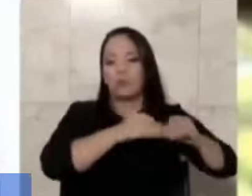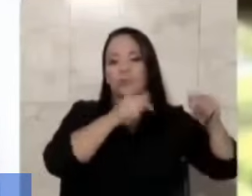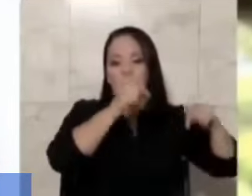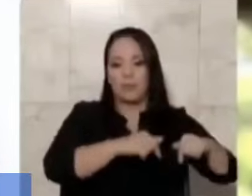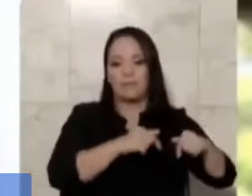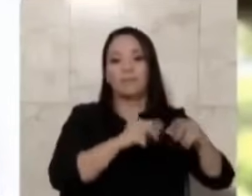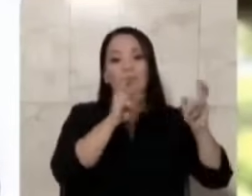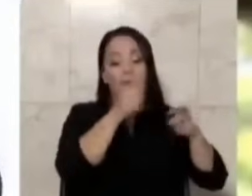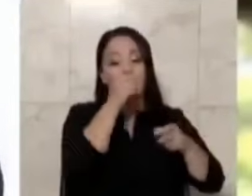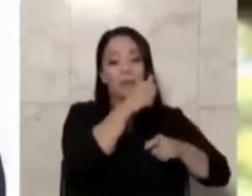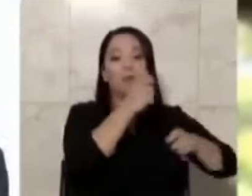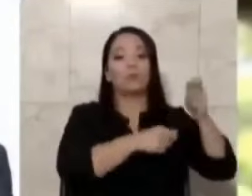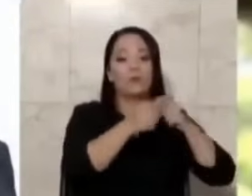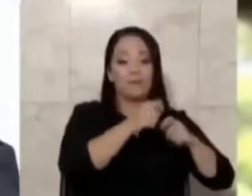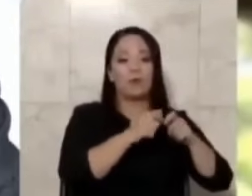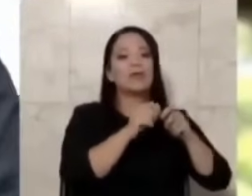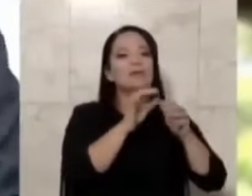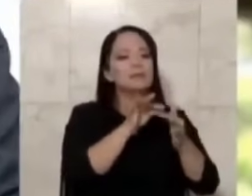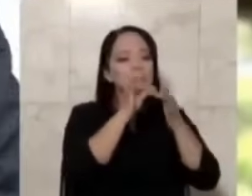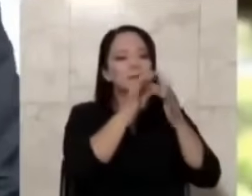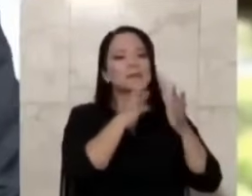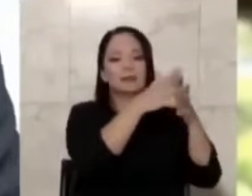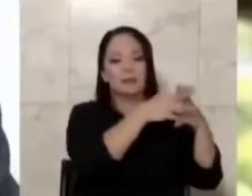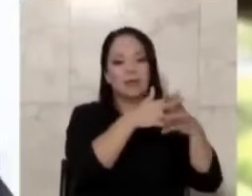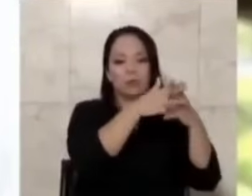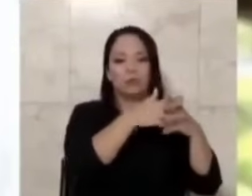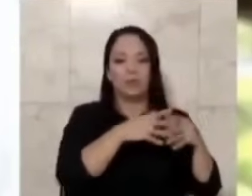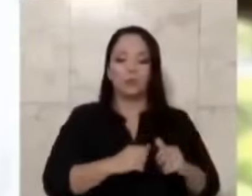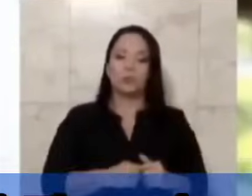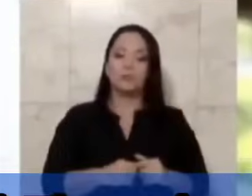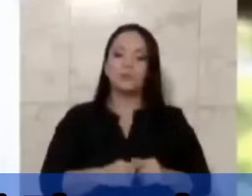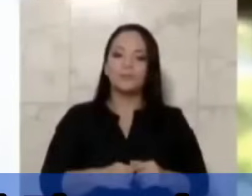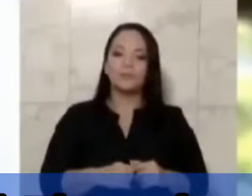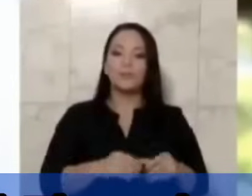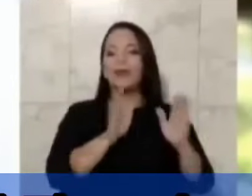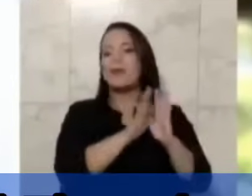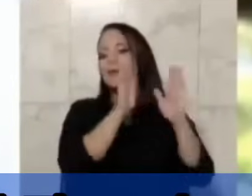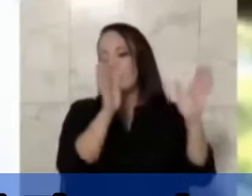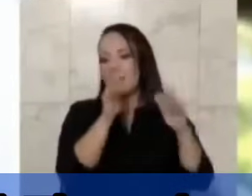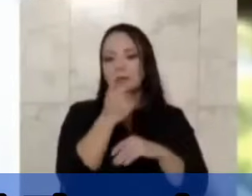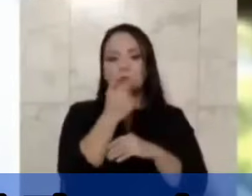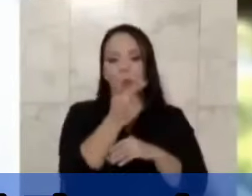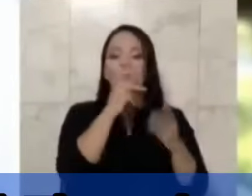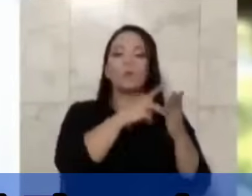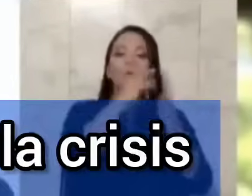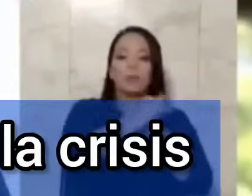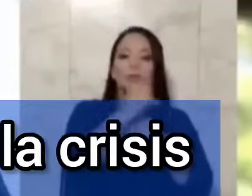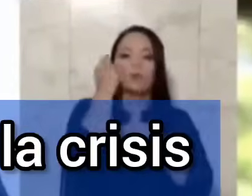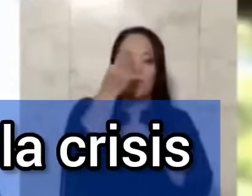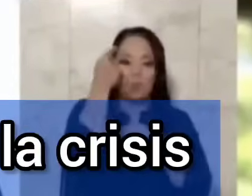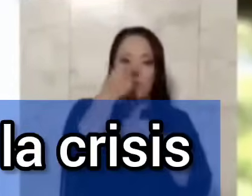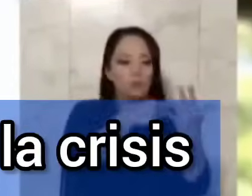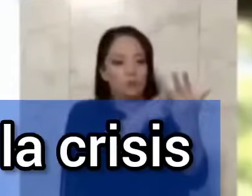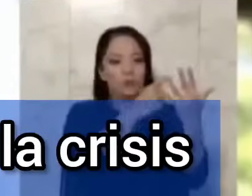de narcotráfico, en Estados Unidos. Entonces, en general, puedo indicar que los proyectos del Ejecutivo